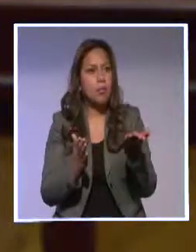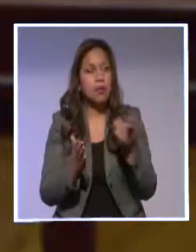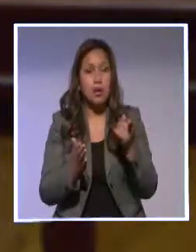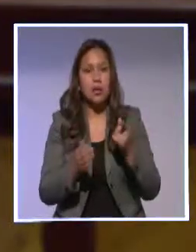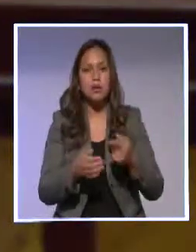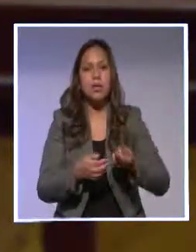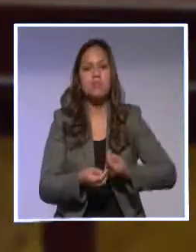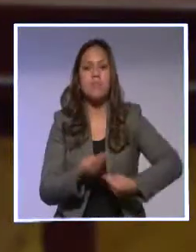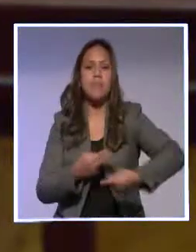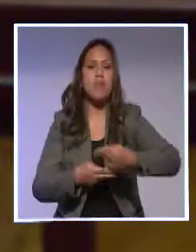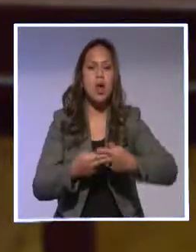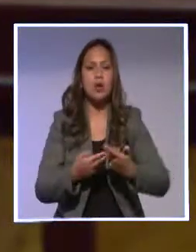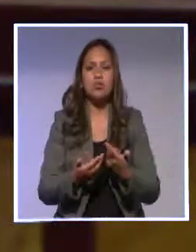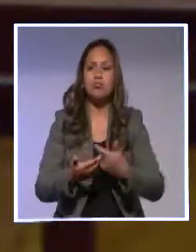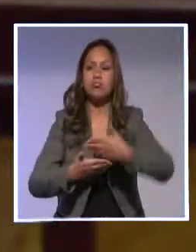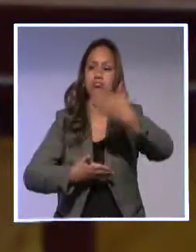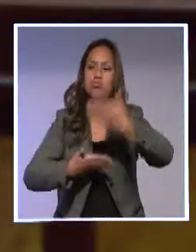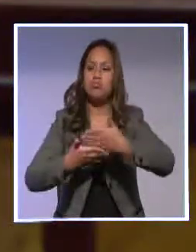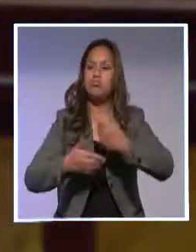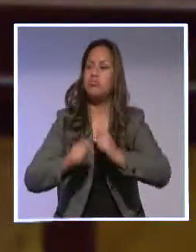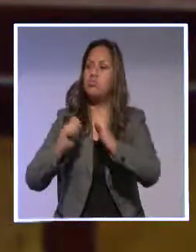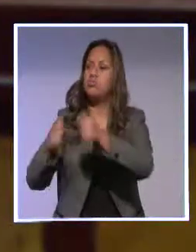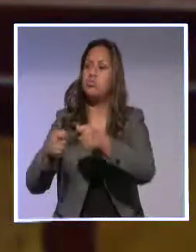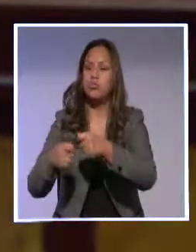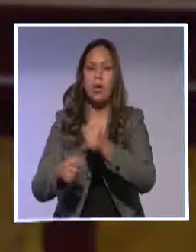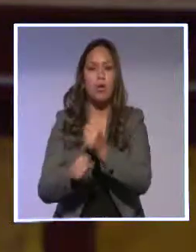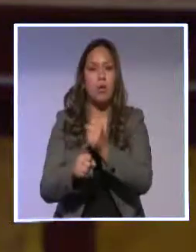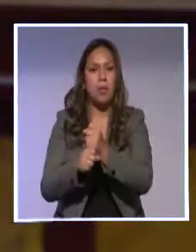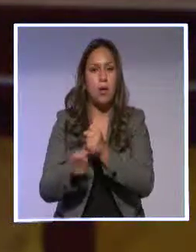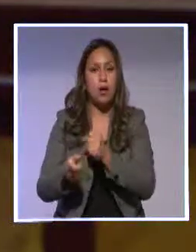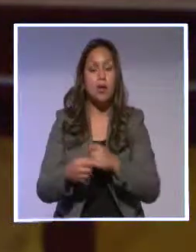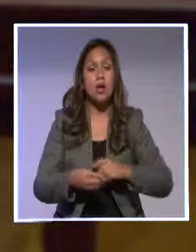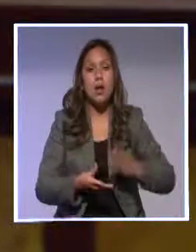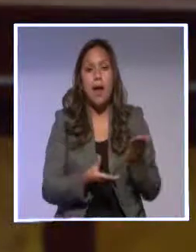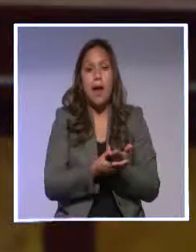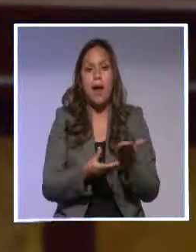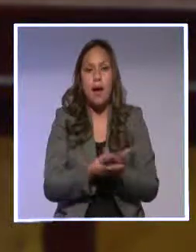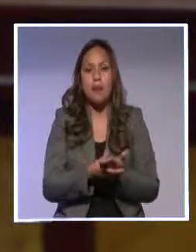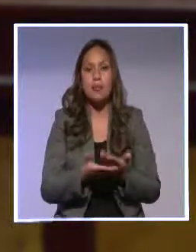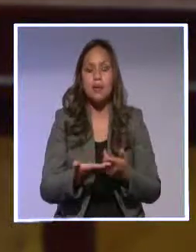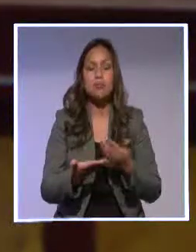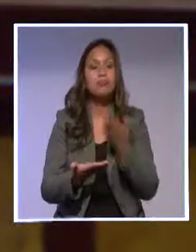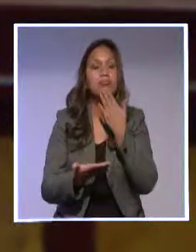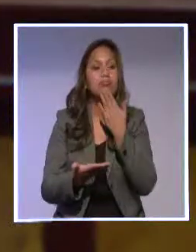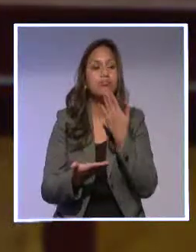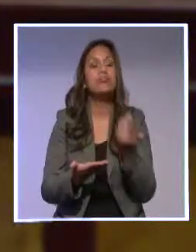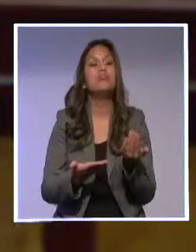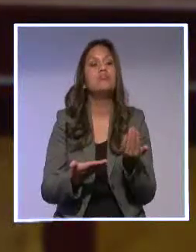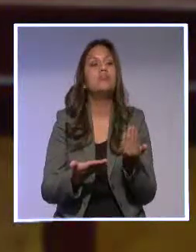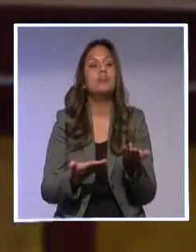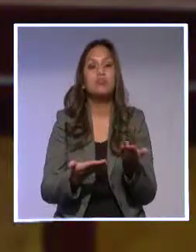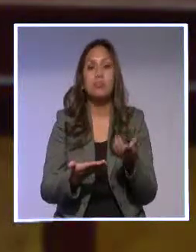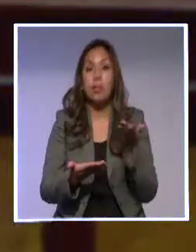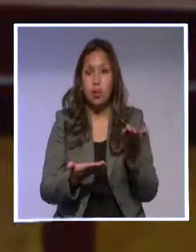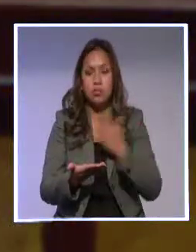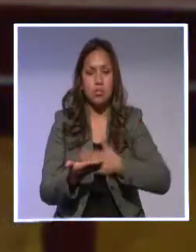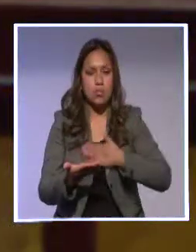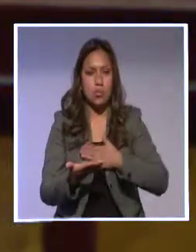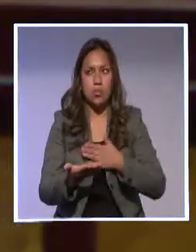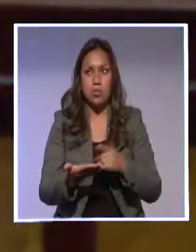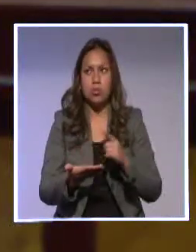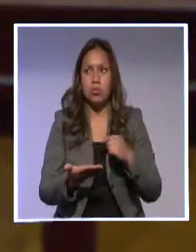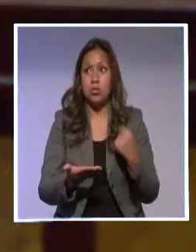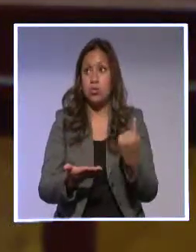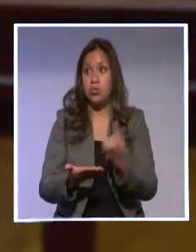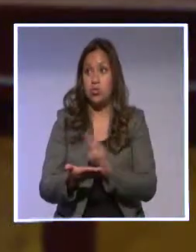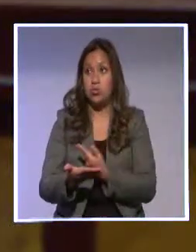y aparte de ello cuáles son las actas bajo las cuales se realizaron esta comisión de negociación no estamos